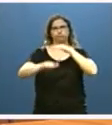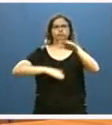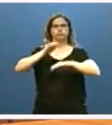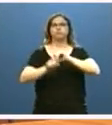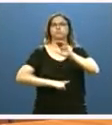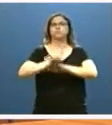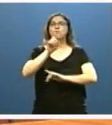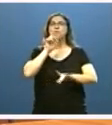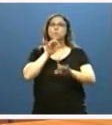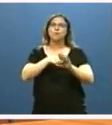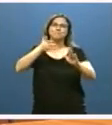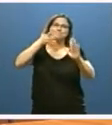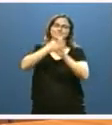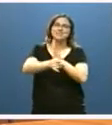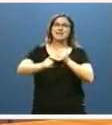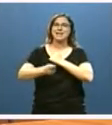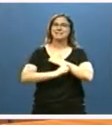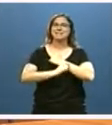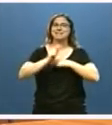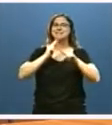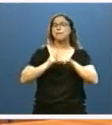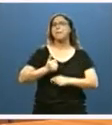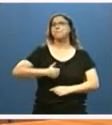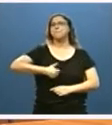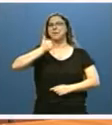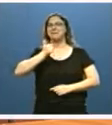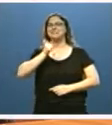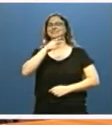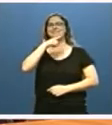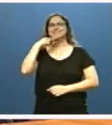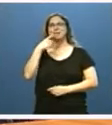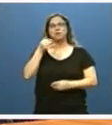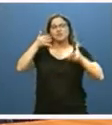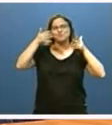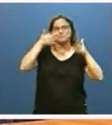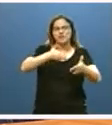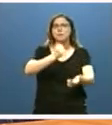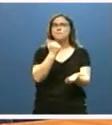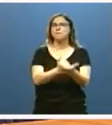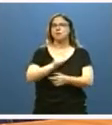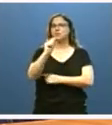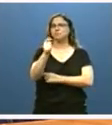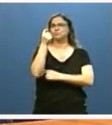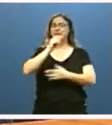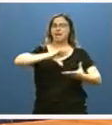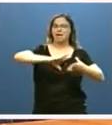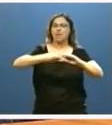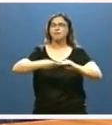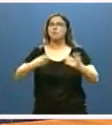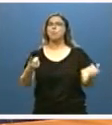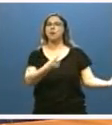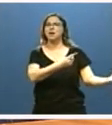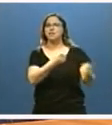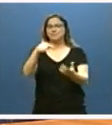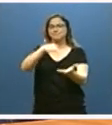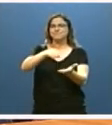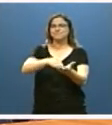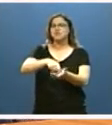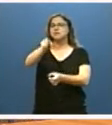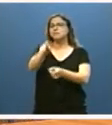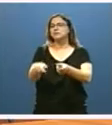planteamiento de la estrategia más sabor con la que queremos especializar una marca de éxito adaptándolo a las nuevas exigencias de